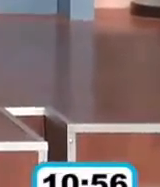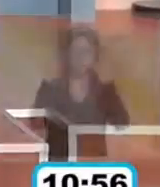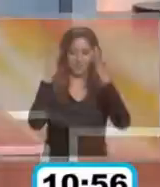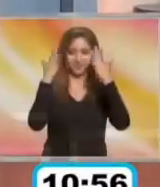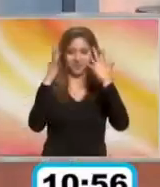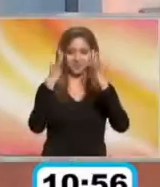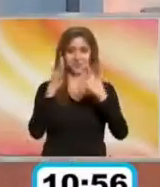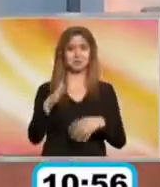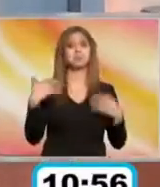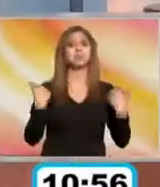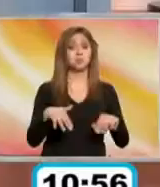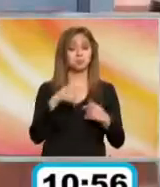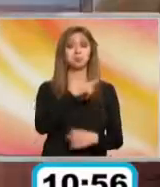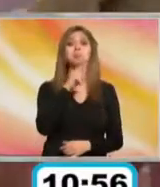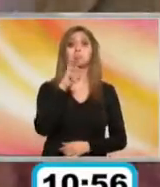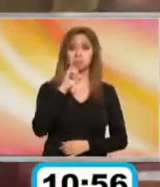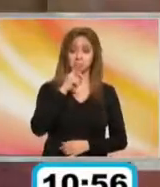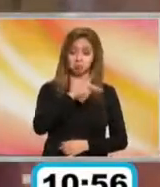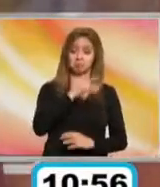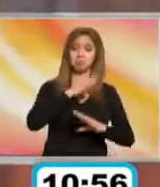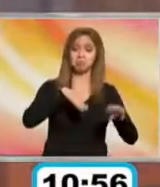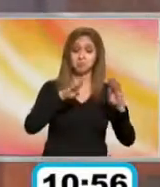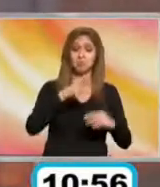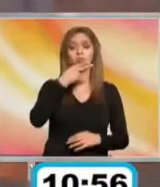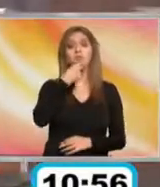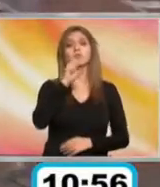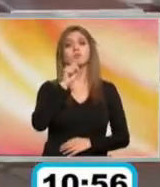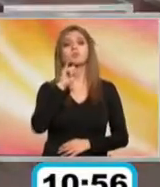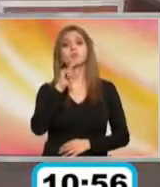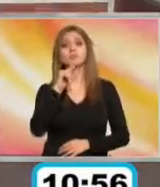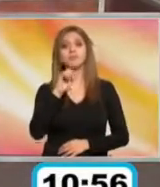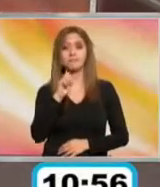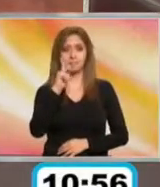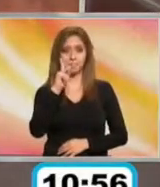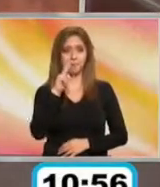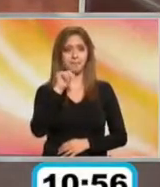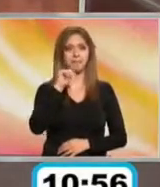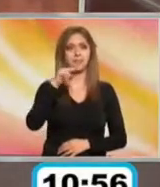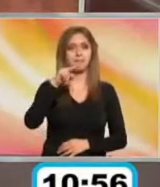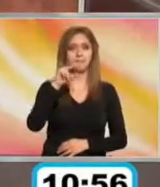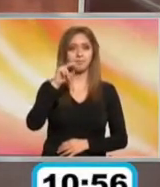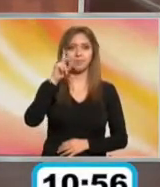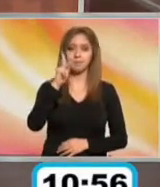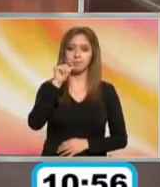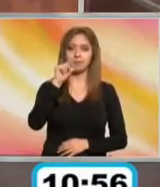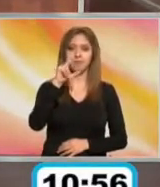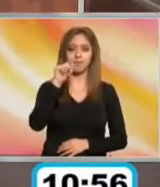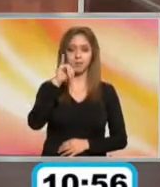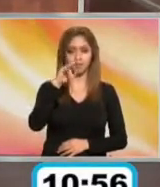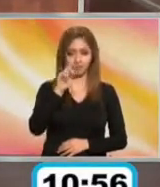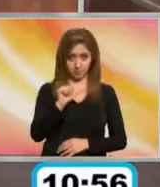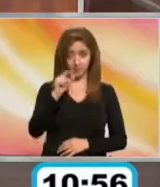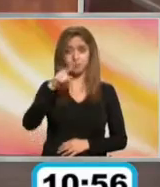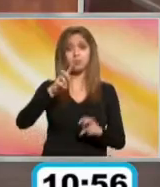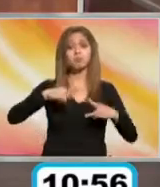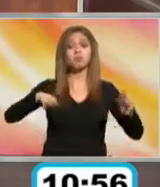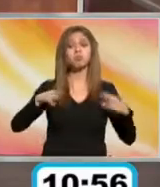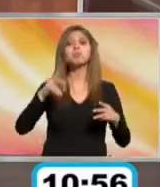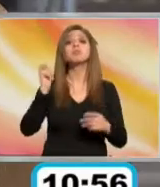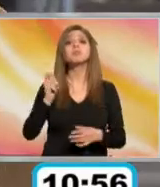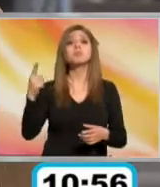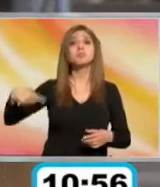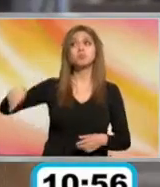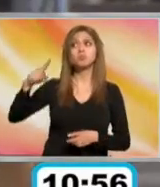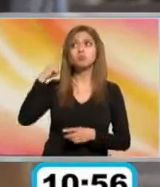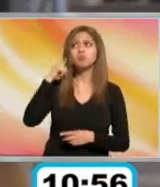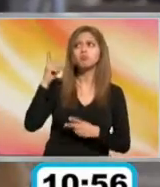¡Qué Gracias. buen rock alternativo esta mañana con Sweet Paranoia! Muchachos, muchas felicidades. Hacen muy buena música. Muchas gracias. Y su sonido está comparado con